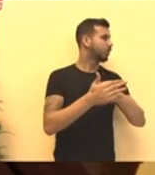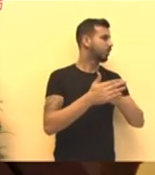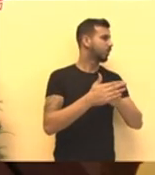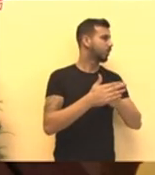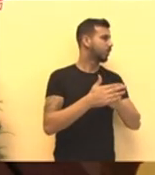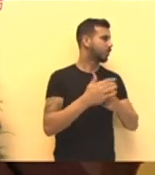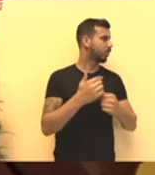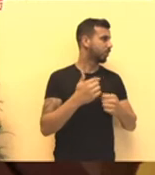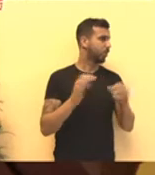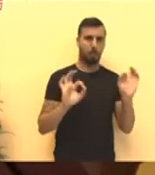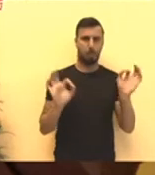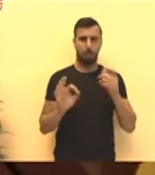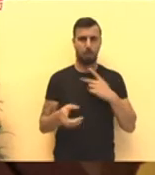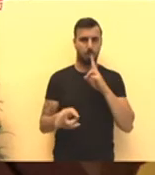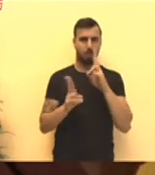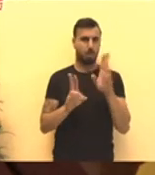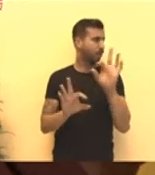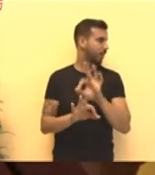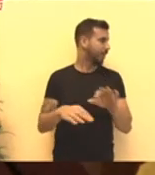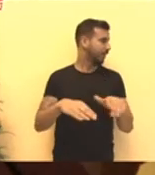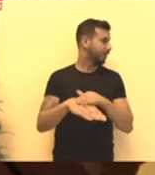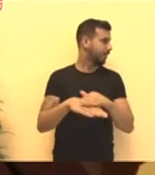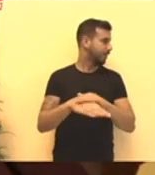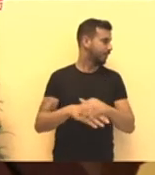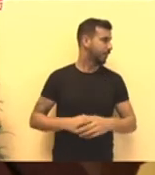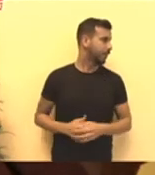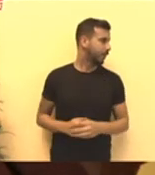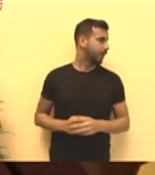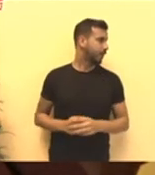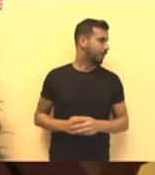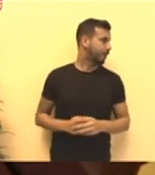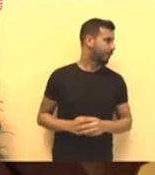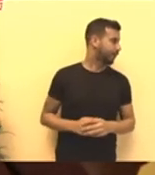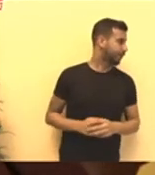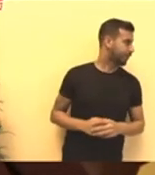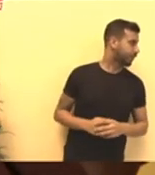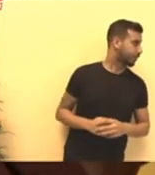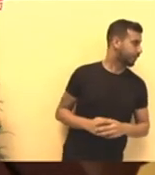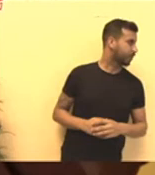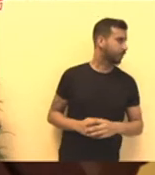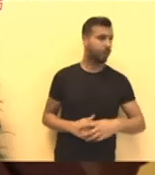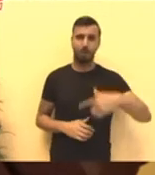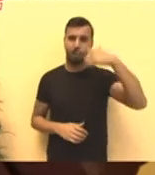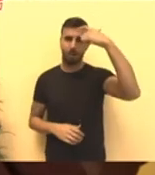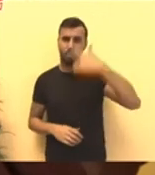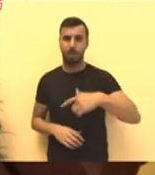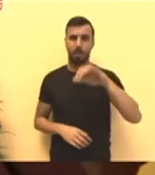algo? Sí. Ah, no, perdona. ¿Es lo mismo un inválido que un minusválido?